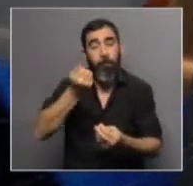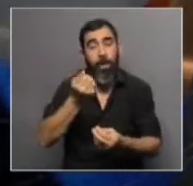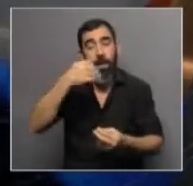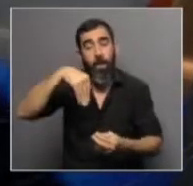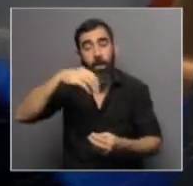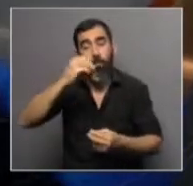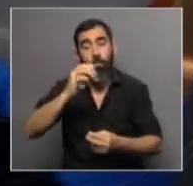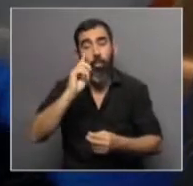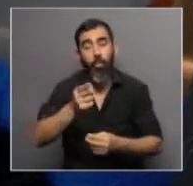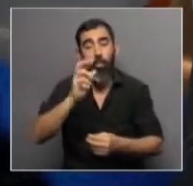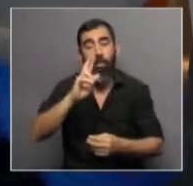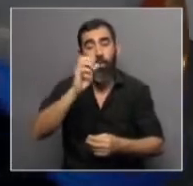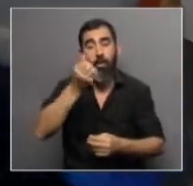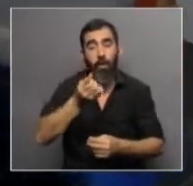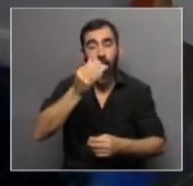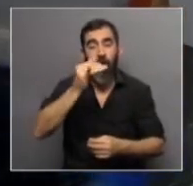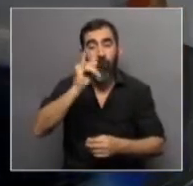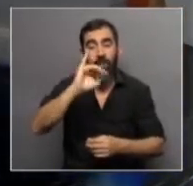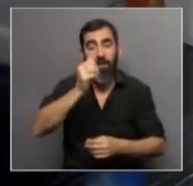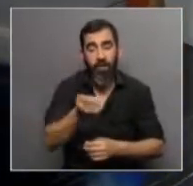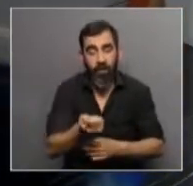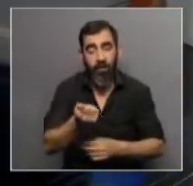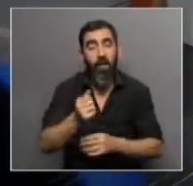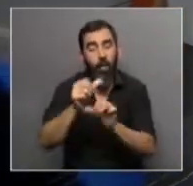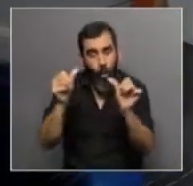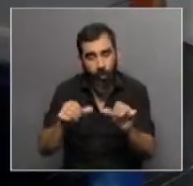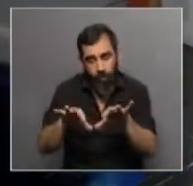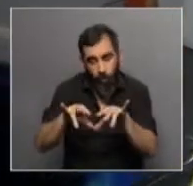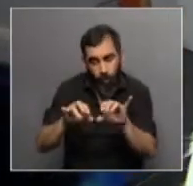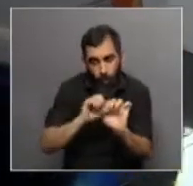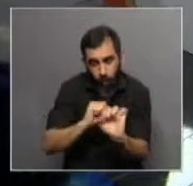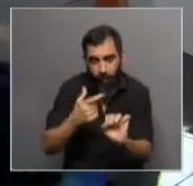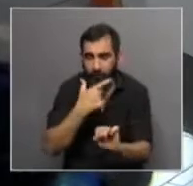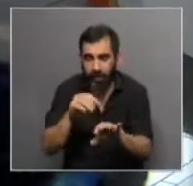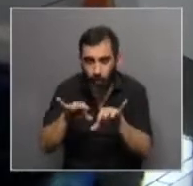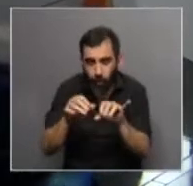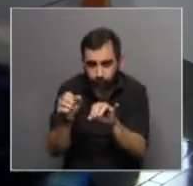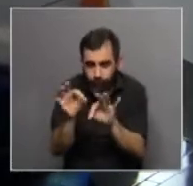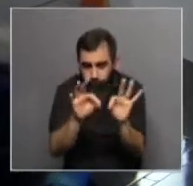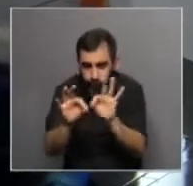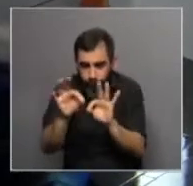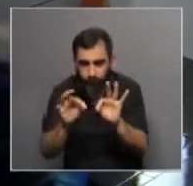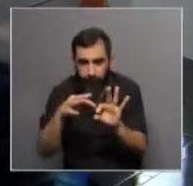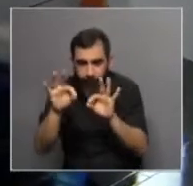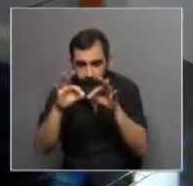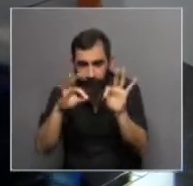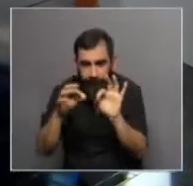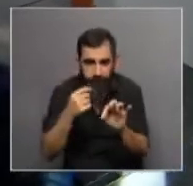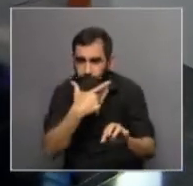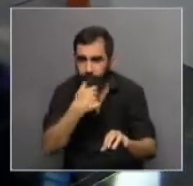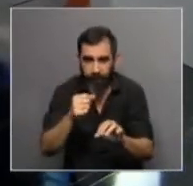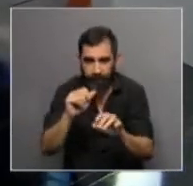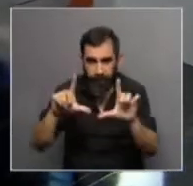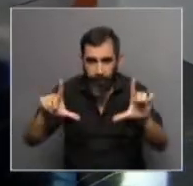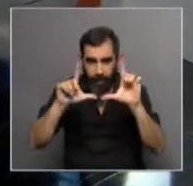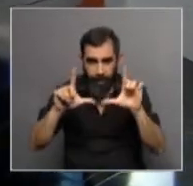se hacen mamografías digitales que permiten maniobrarlas con la computadora y ver más en detalle las